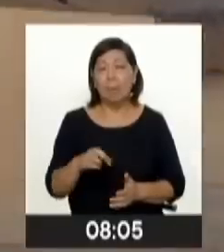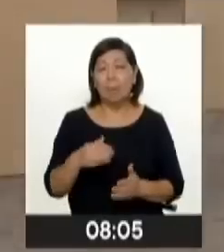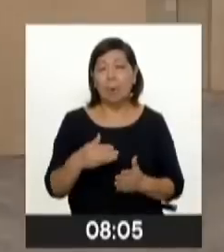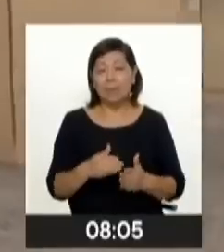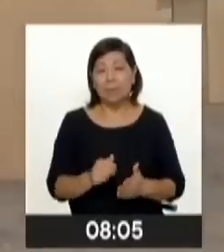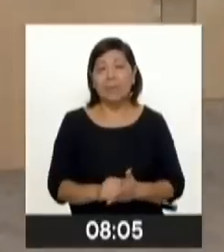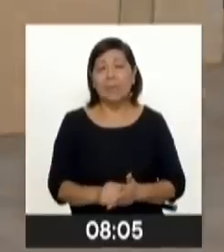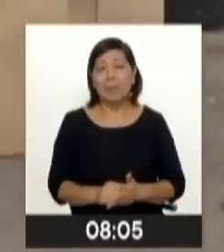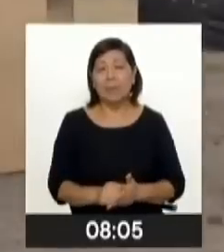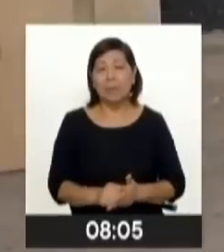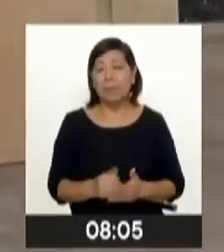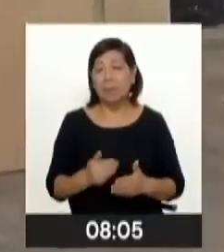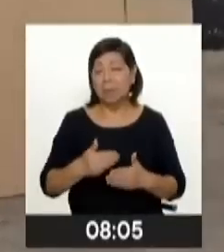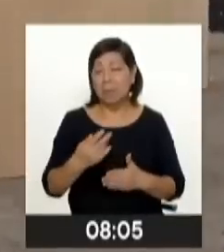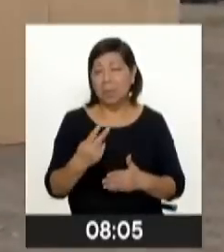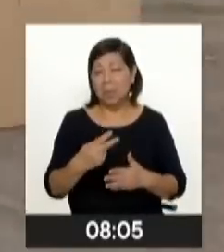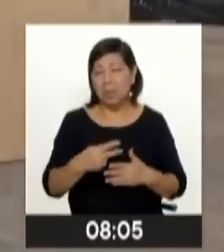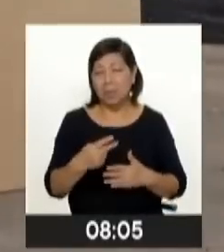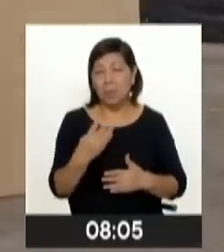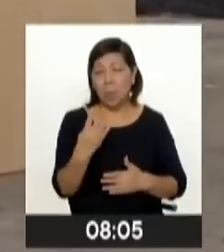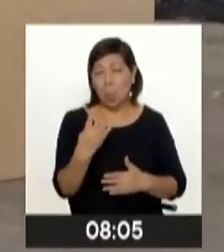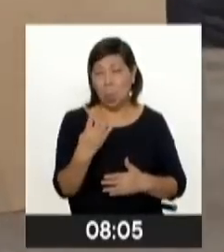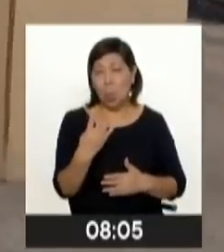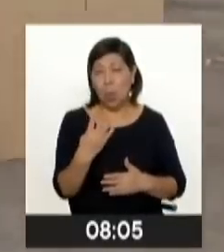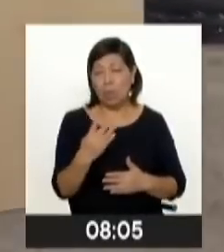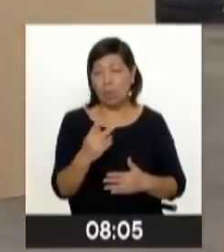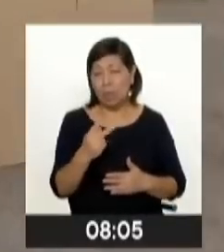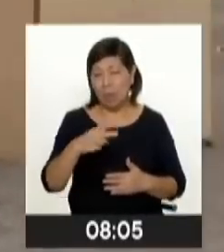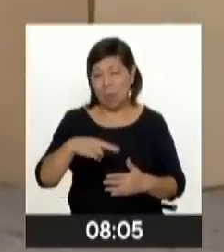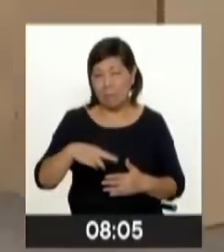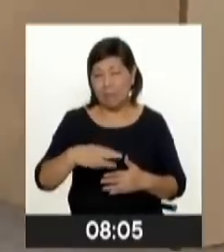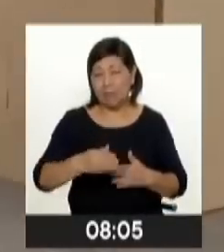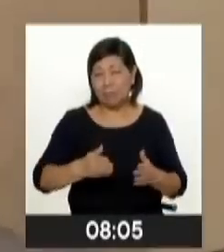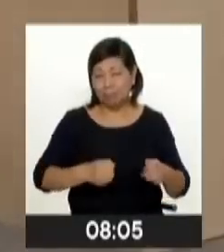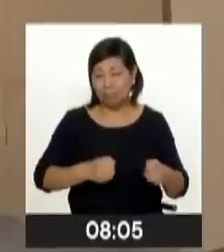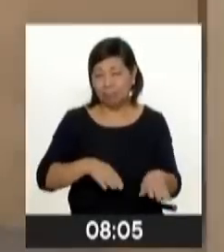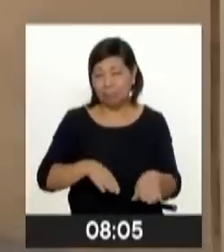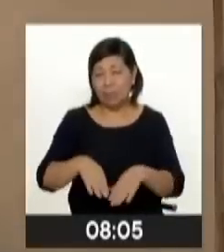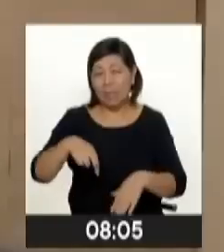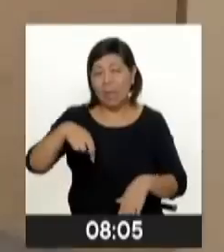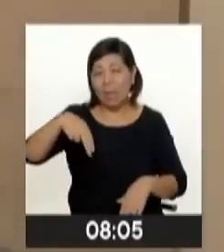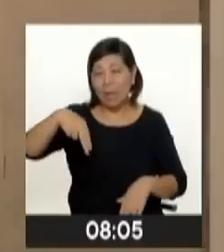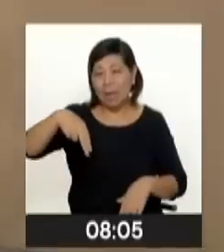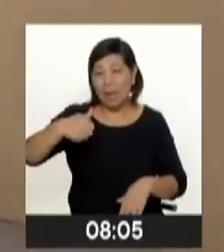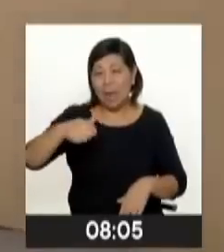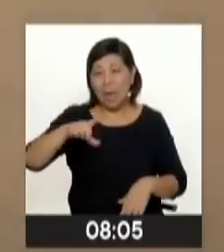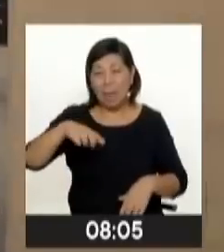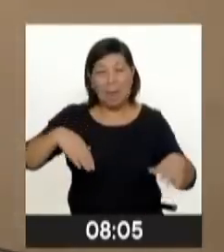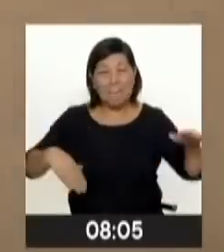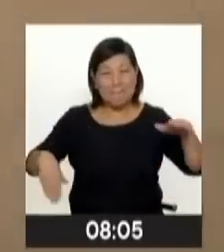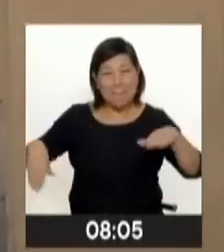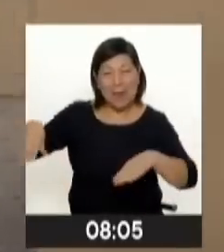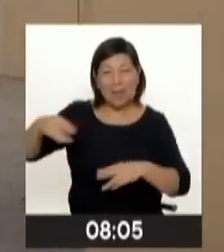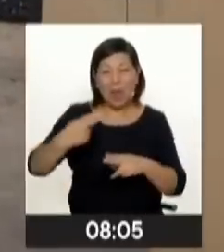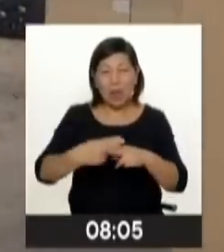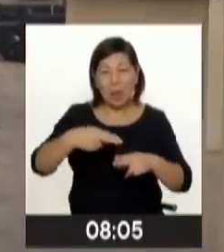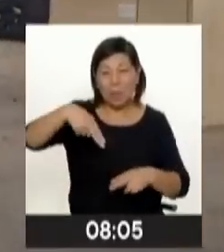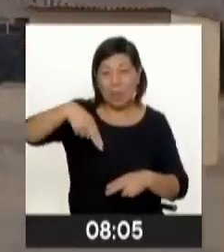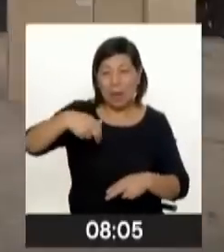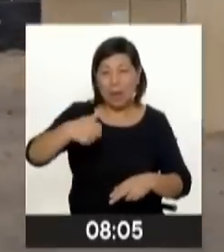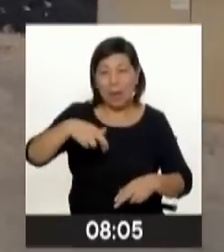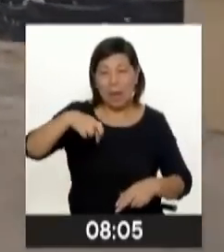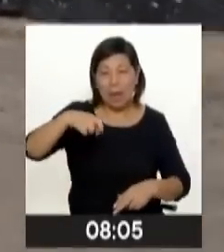Nos indican que es a la altura del kilómetro 4 aproximadamente de la carretera a Naplo. Sí, exactamente, la urbanización